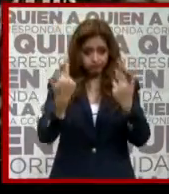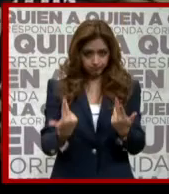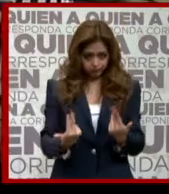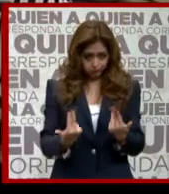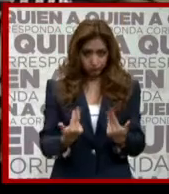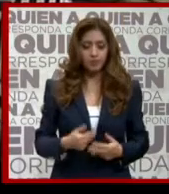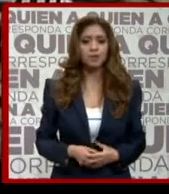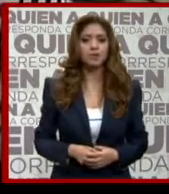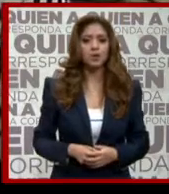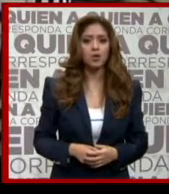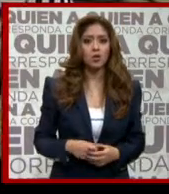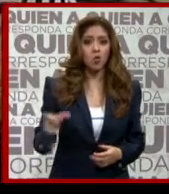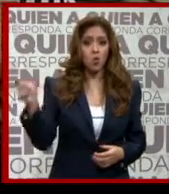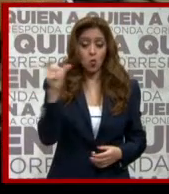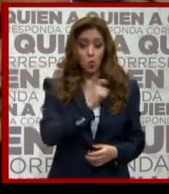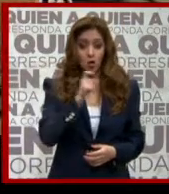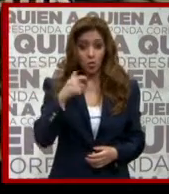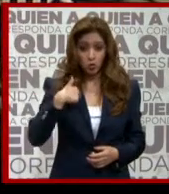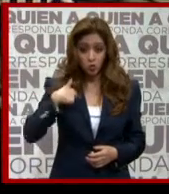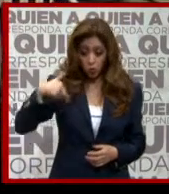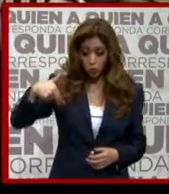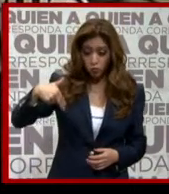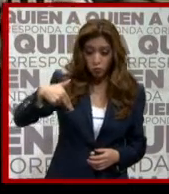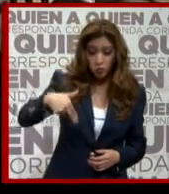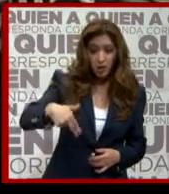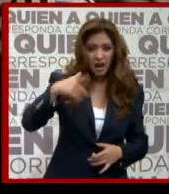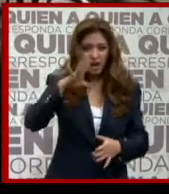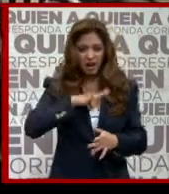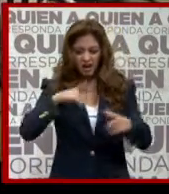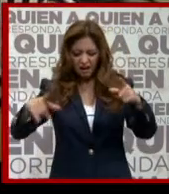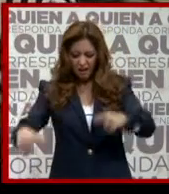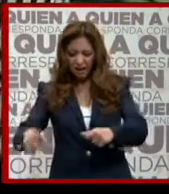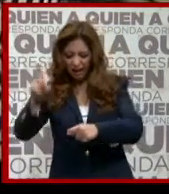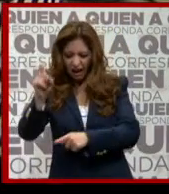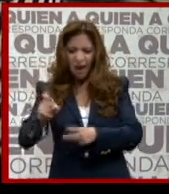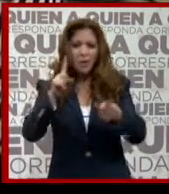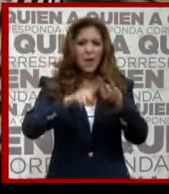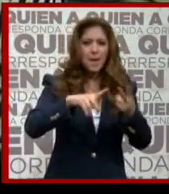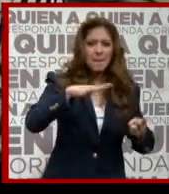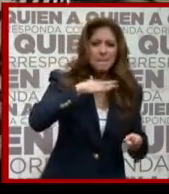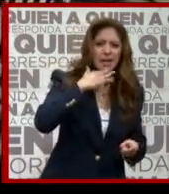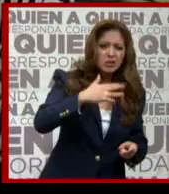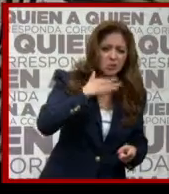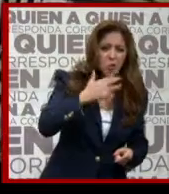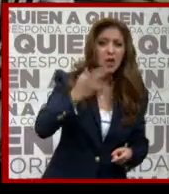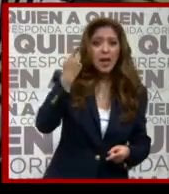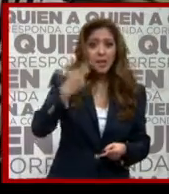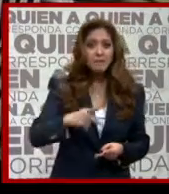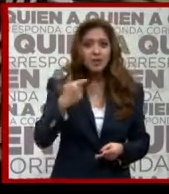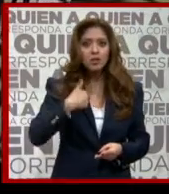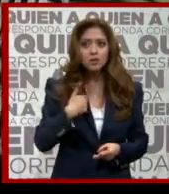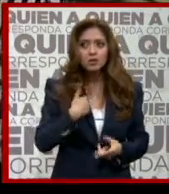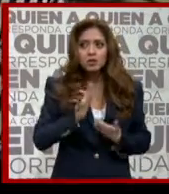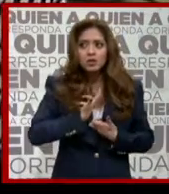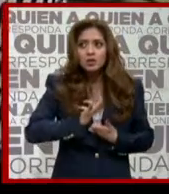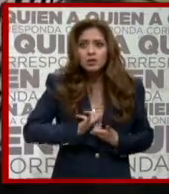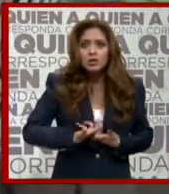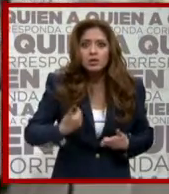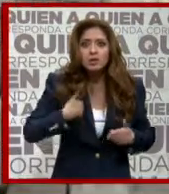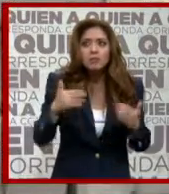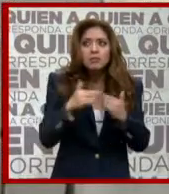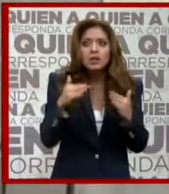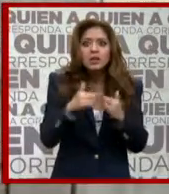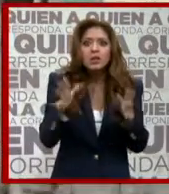me voy acercando más, o sea, veníamos entre los charcos, entre la basura y todo, pero pues yo traía la desesperación de ver cómo iba a estar mi